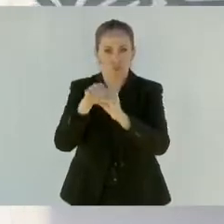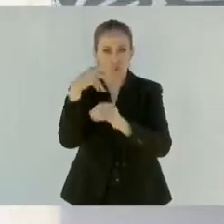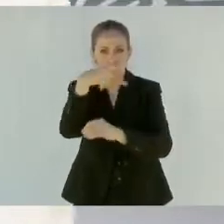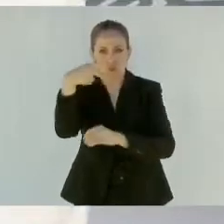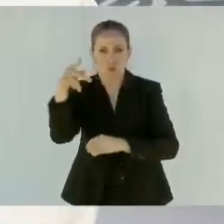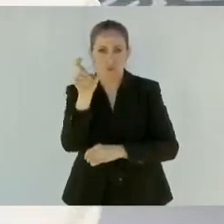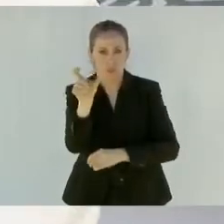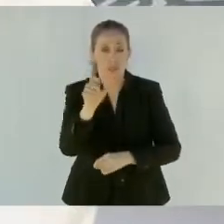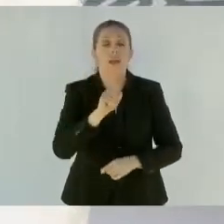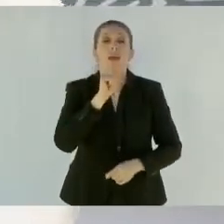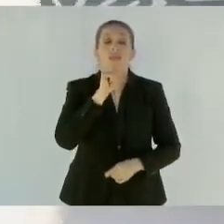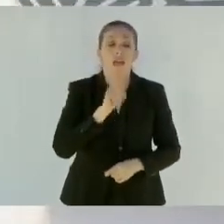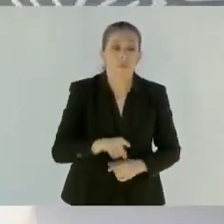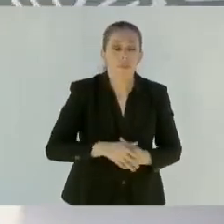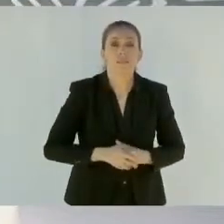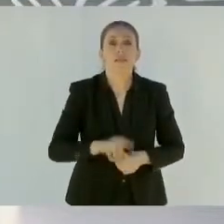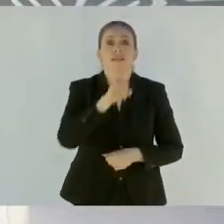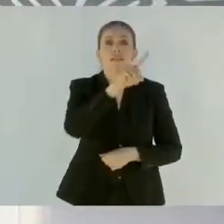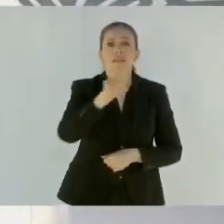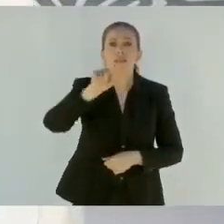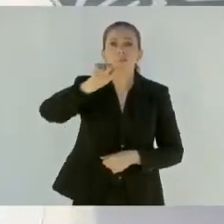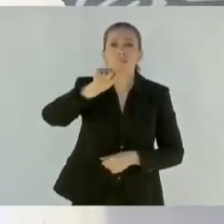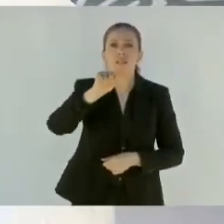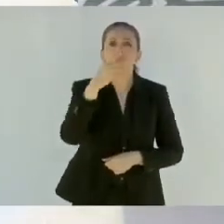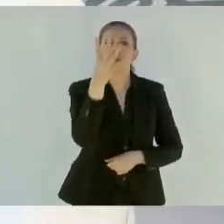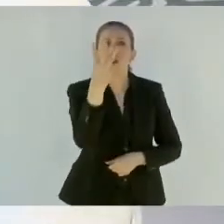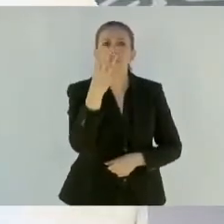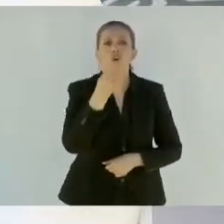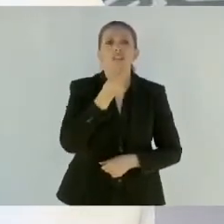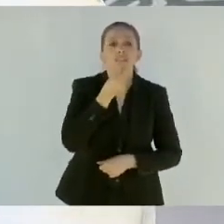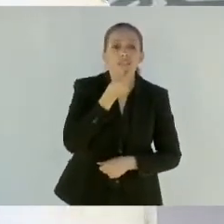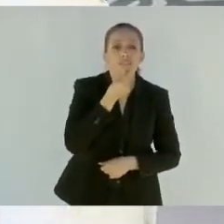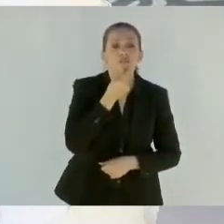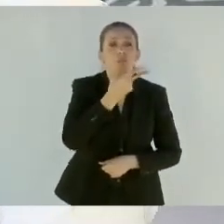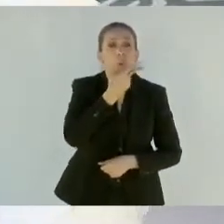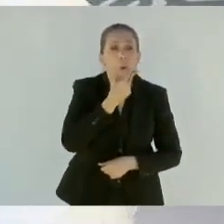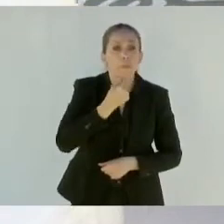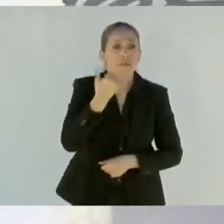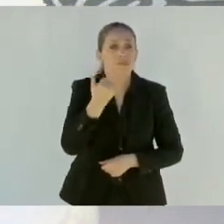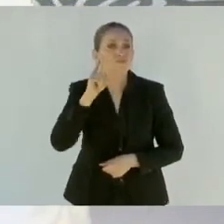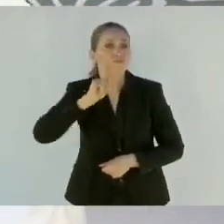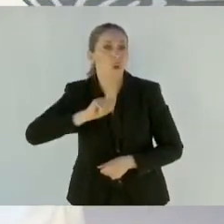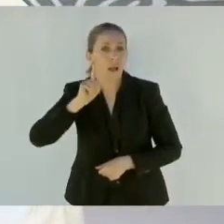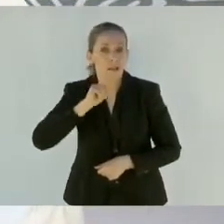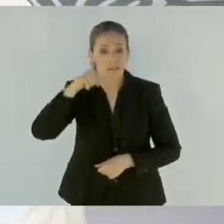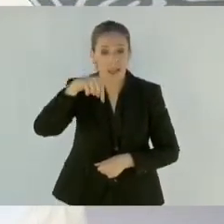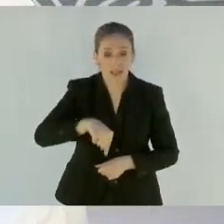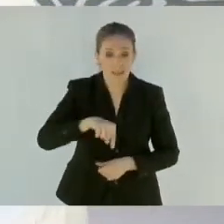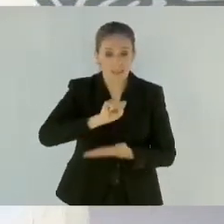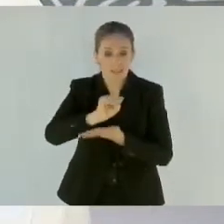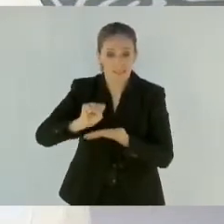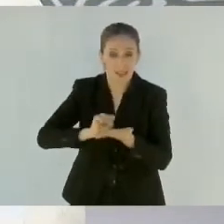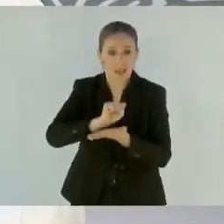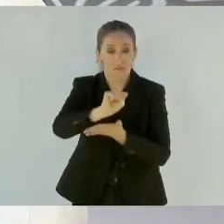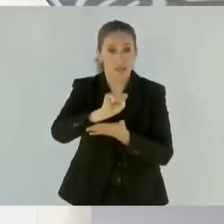174 niñas y niños de Sabinas con discapacidad tienen su pensión.